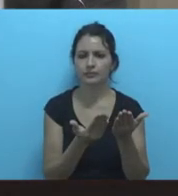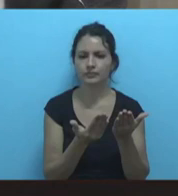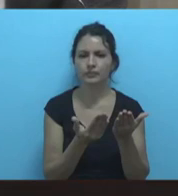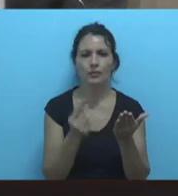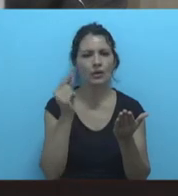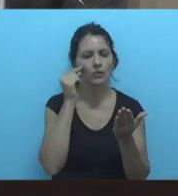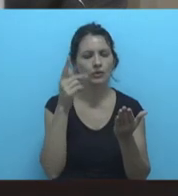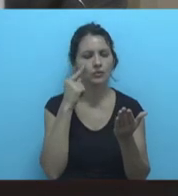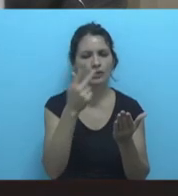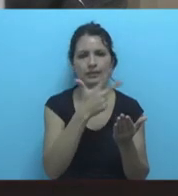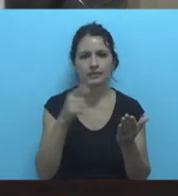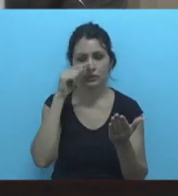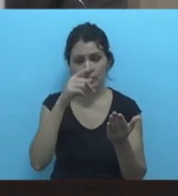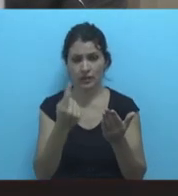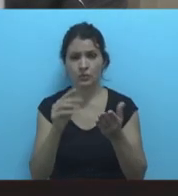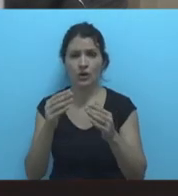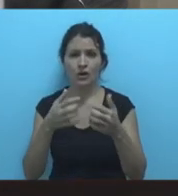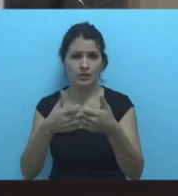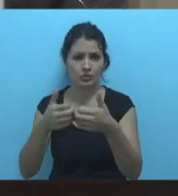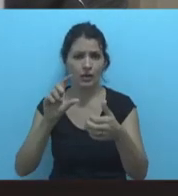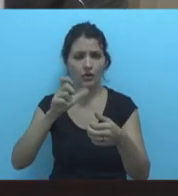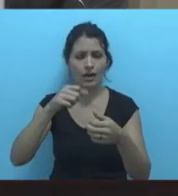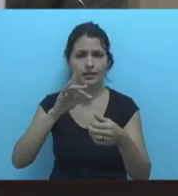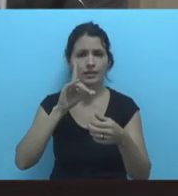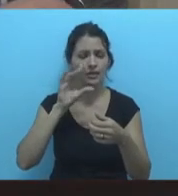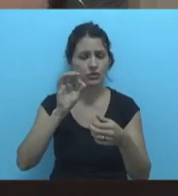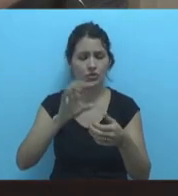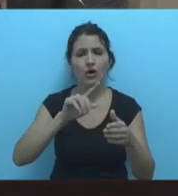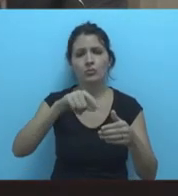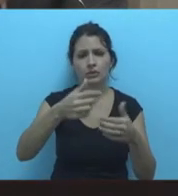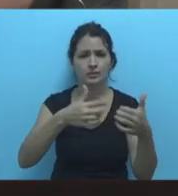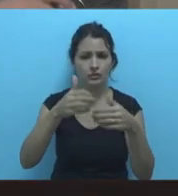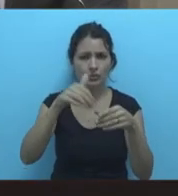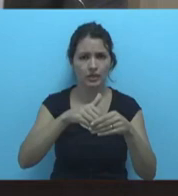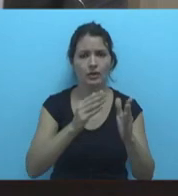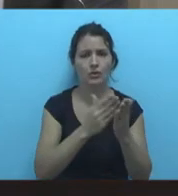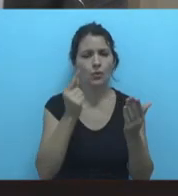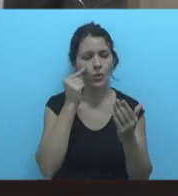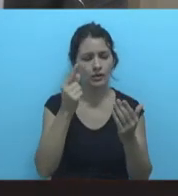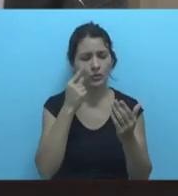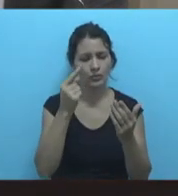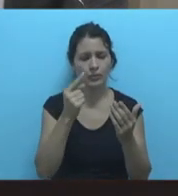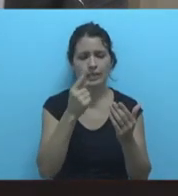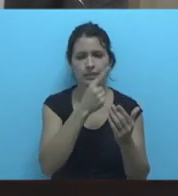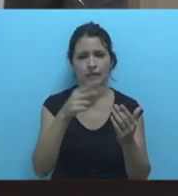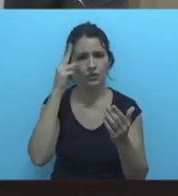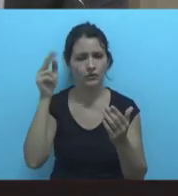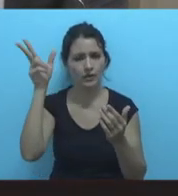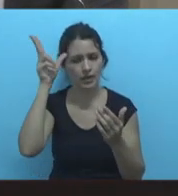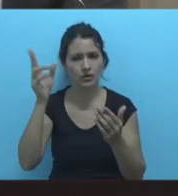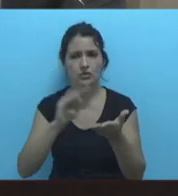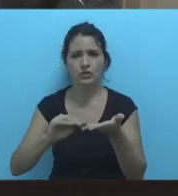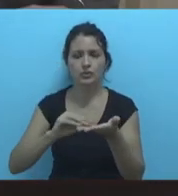Expediente 42.371, diputado Cándido, preferencia para una sesión. Expediente 42.198,